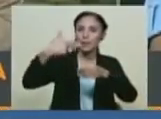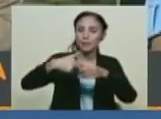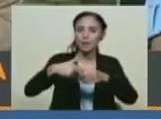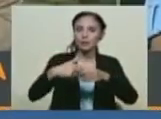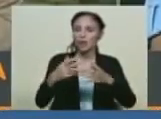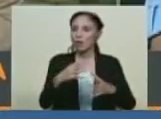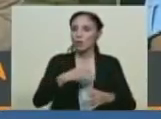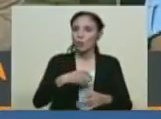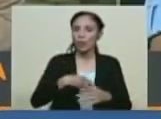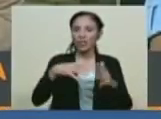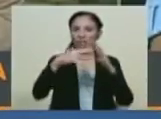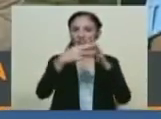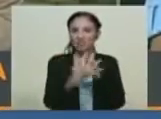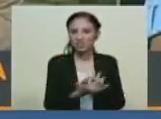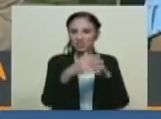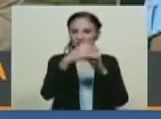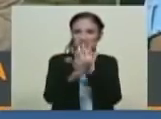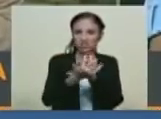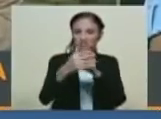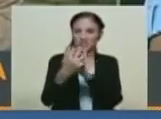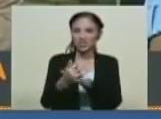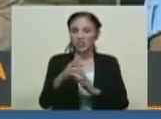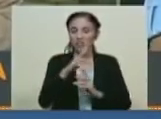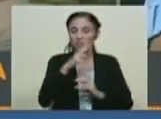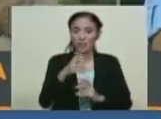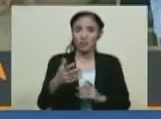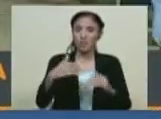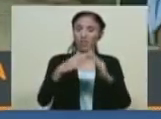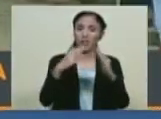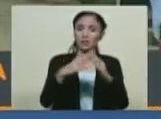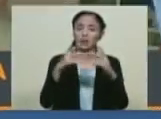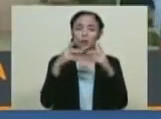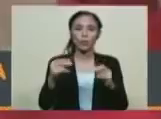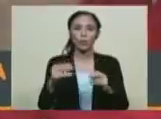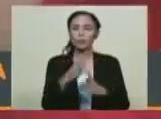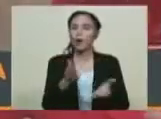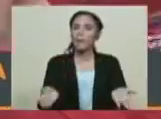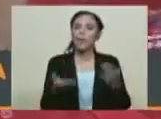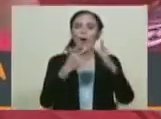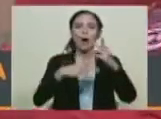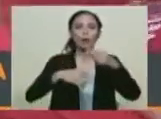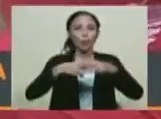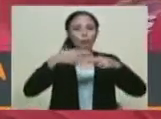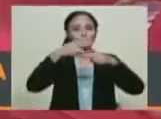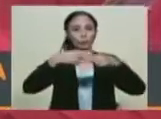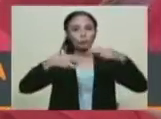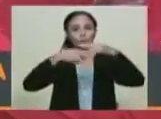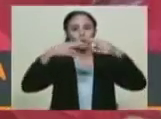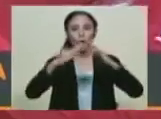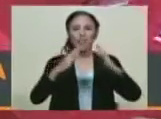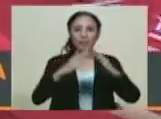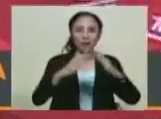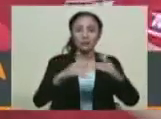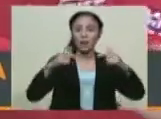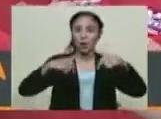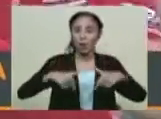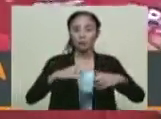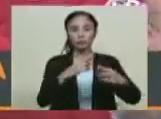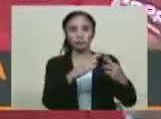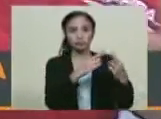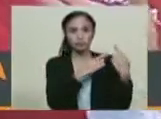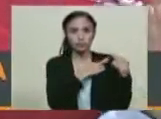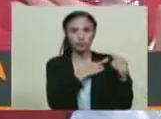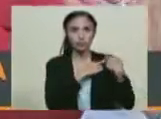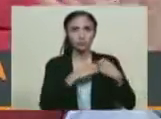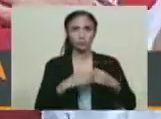cartón en ningún lado. Tenemos que construirle su casa completa a esos pescadores. Me comprometo hoy mismo y